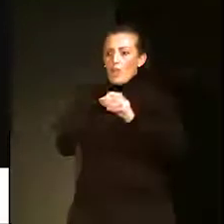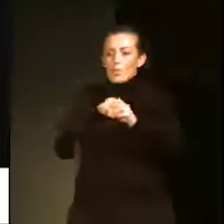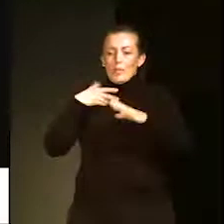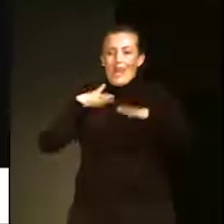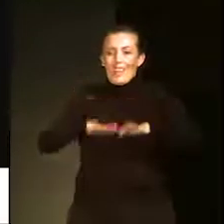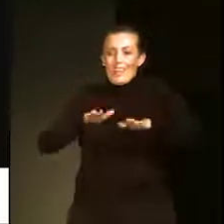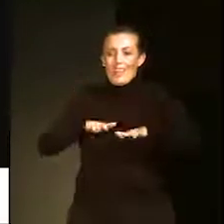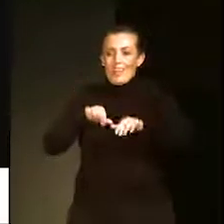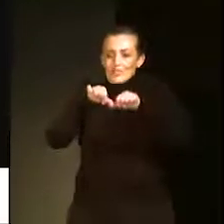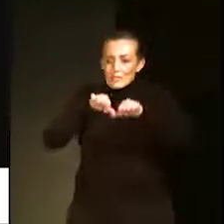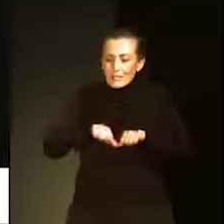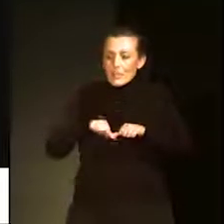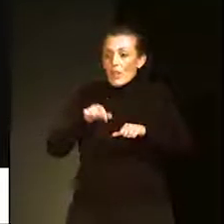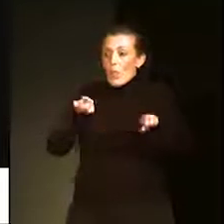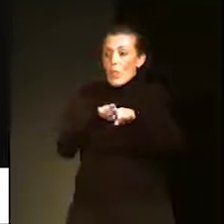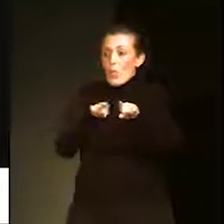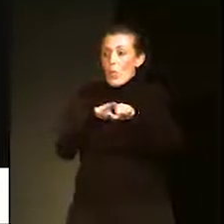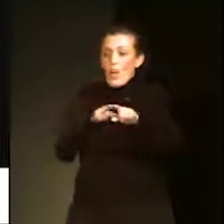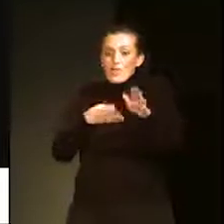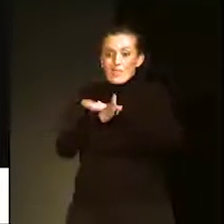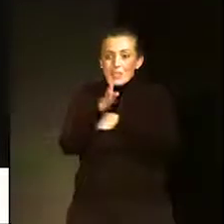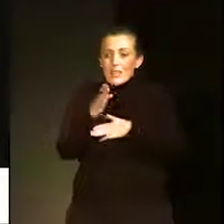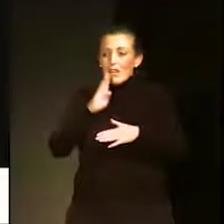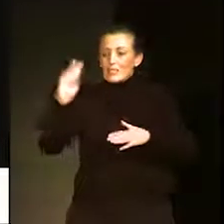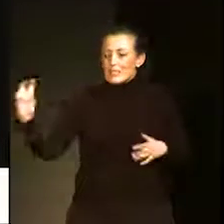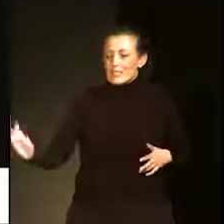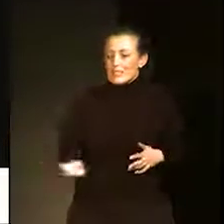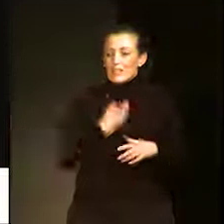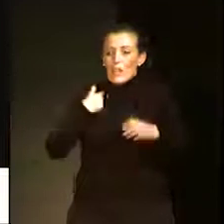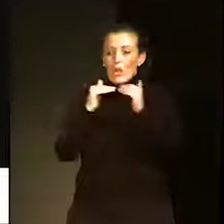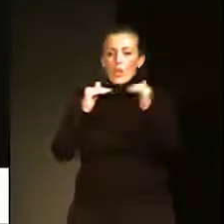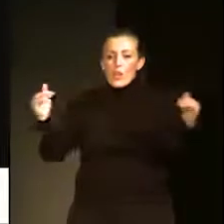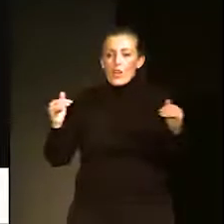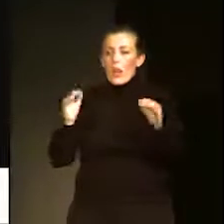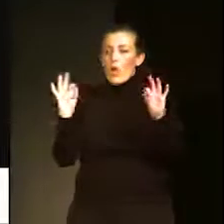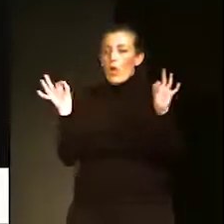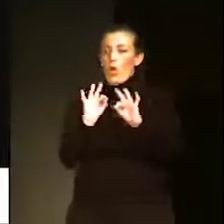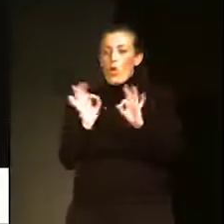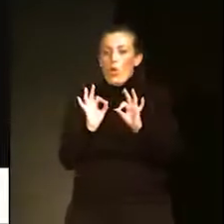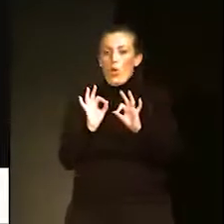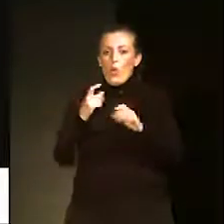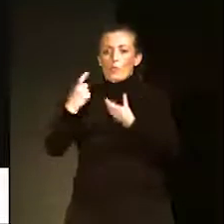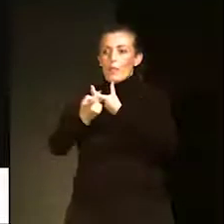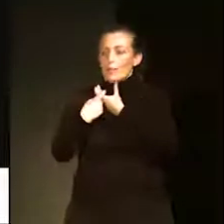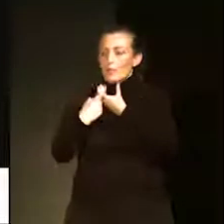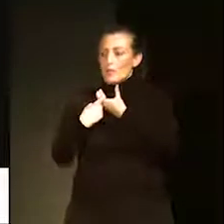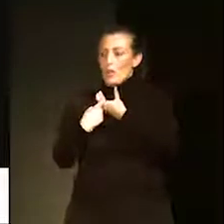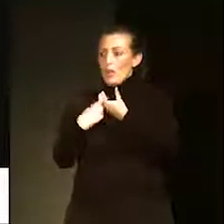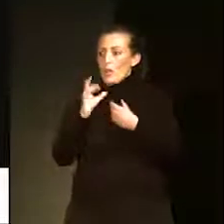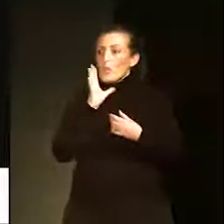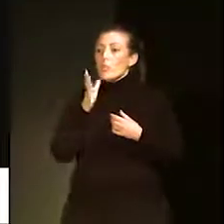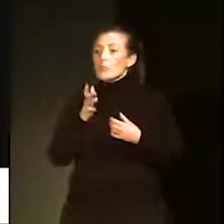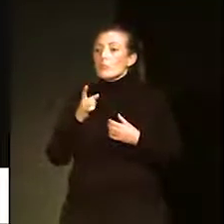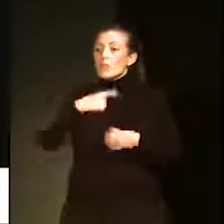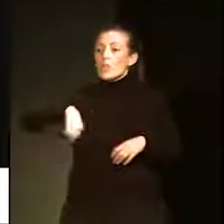quedarse, de la misma manera que lo ha hecho la accesibilidad, que lo ha hecho la igualdad o que lo ha hecho la participación. Y en ese